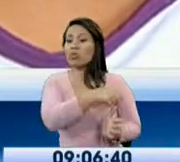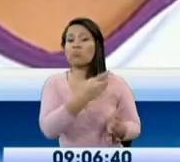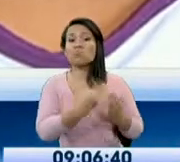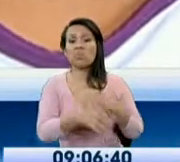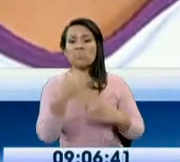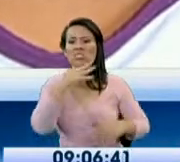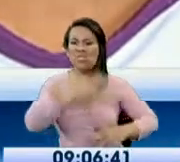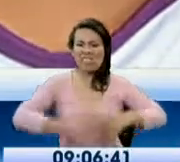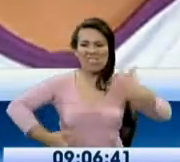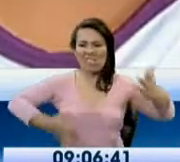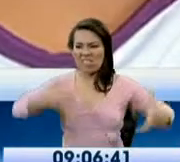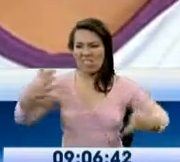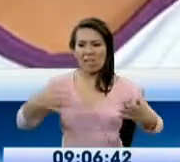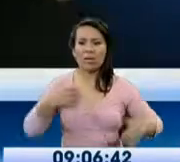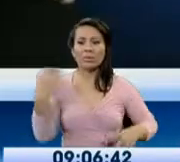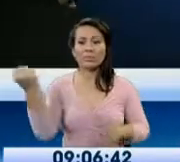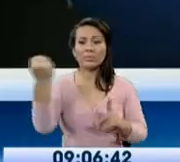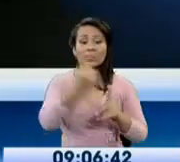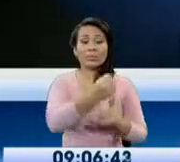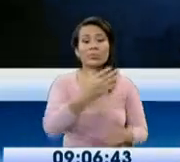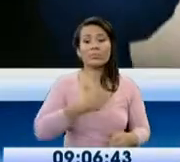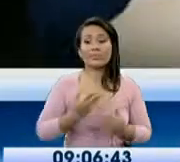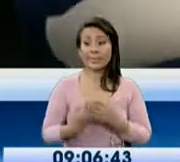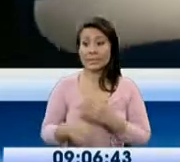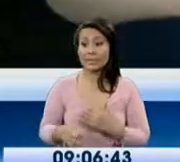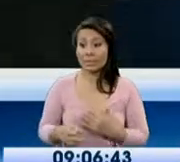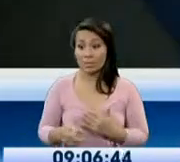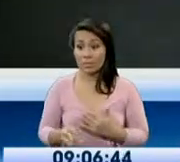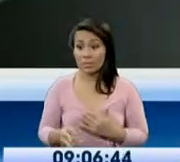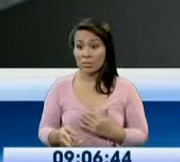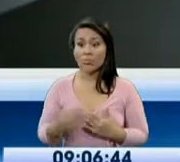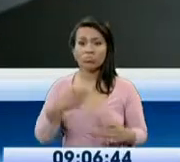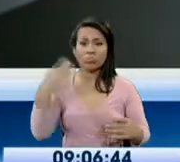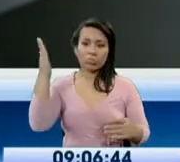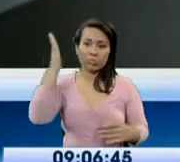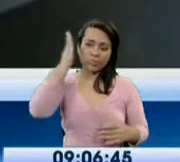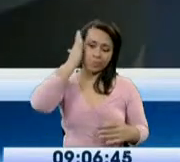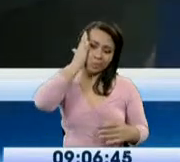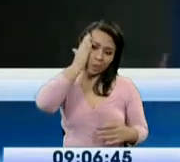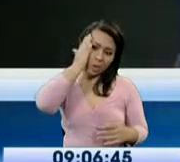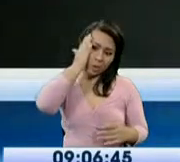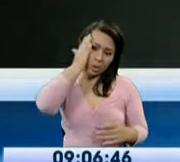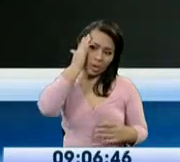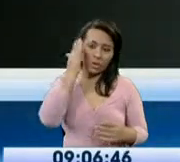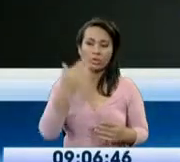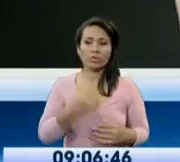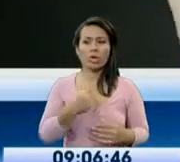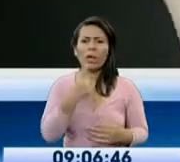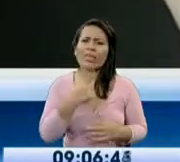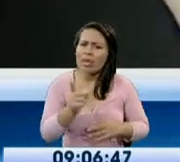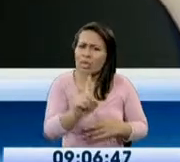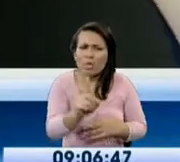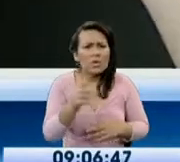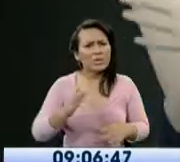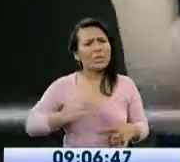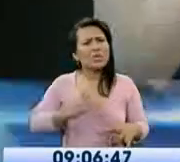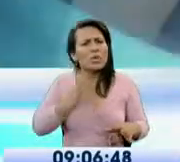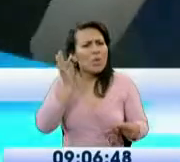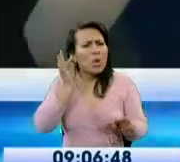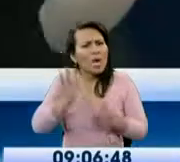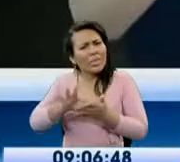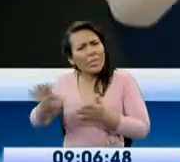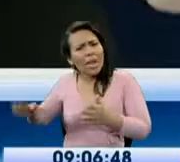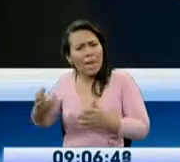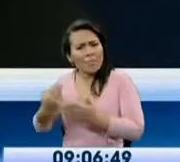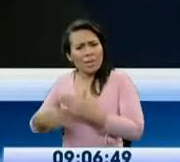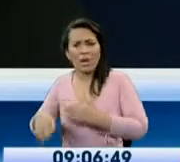madre de familia y se lanzó contra mi hijo y le dio un puñete en su cabeza. Yo le dije que lo deje a mi hijo. Luego